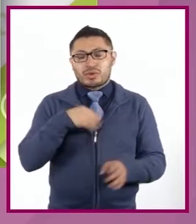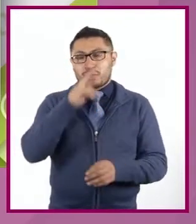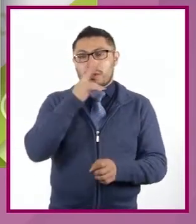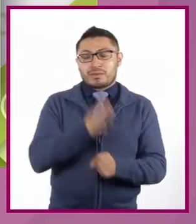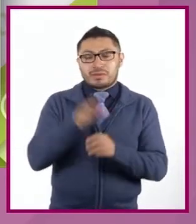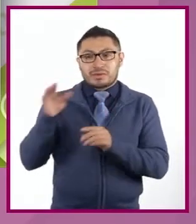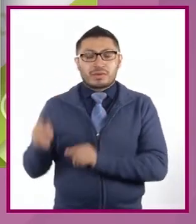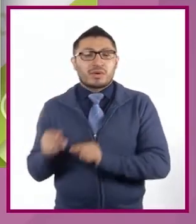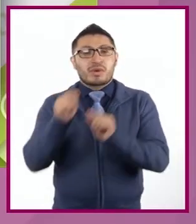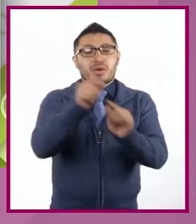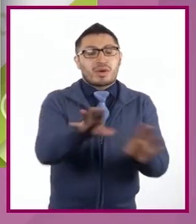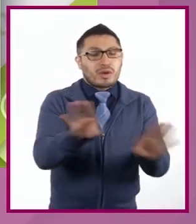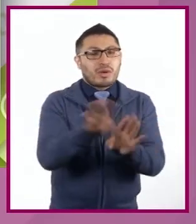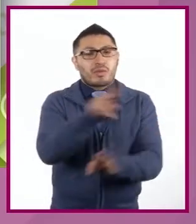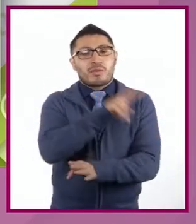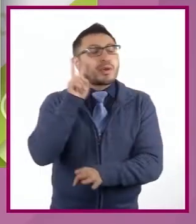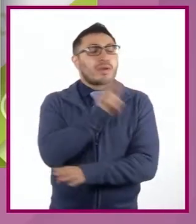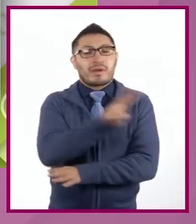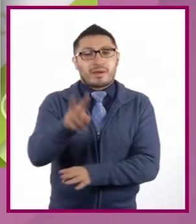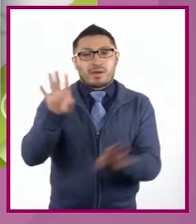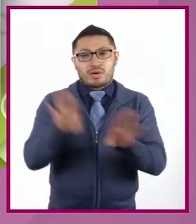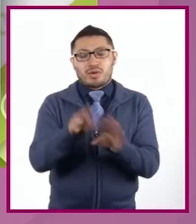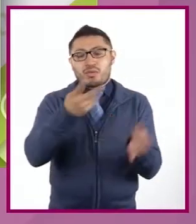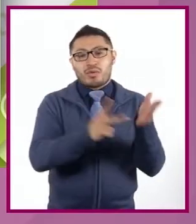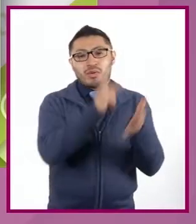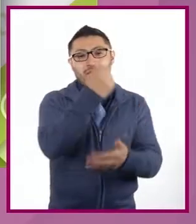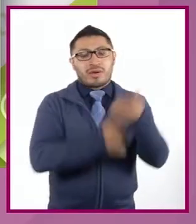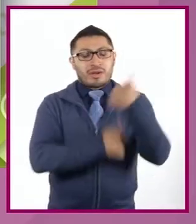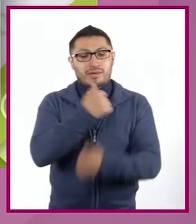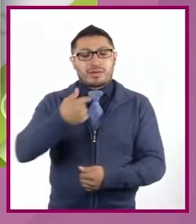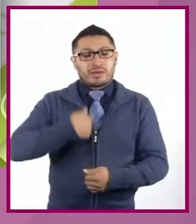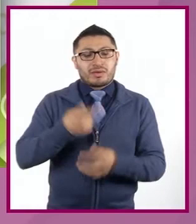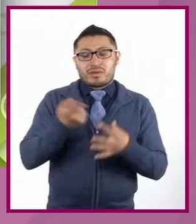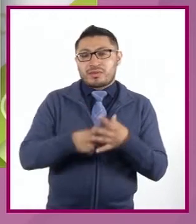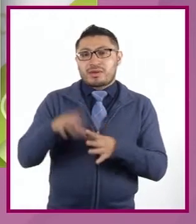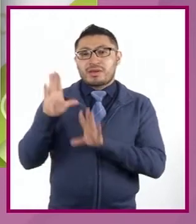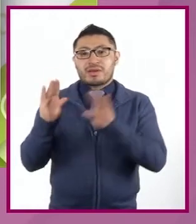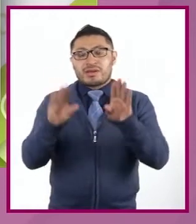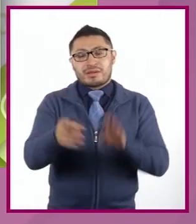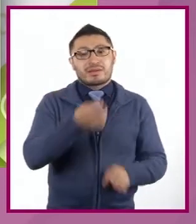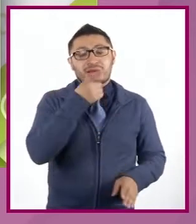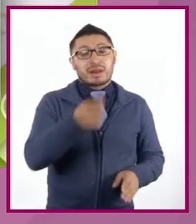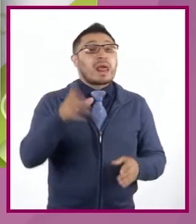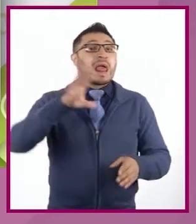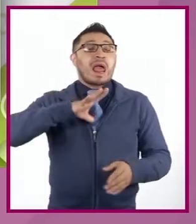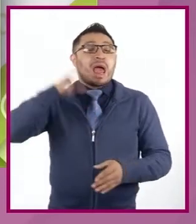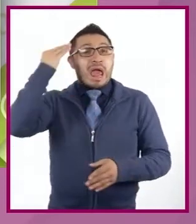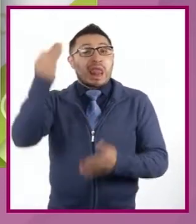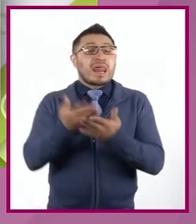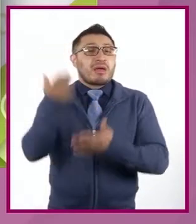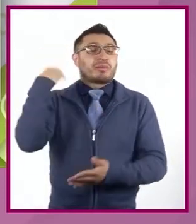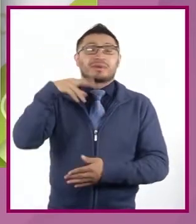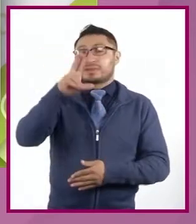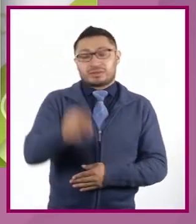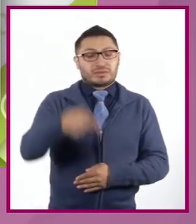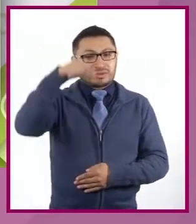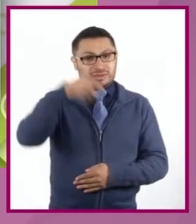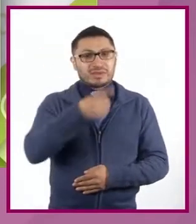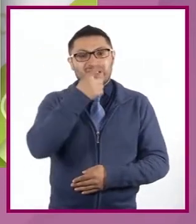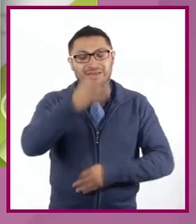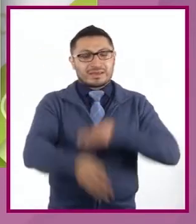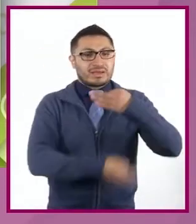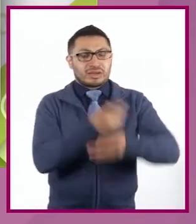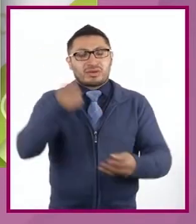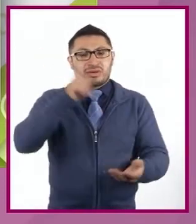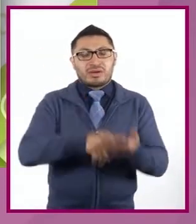las plantas compiten entre ellas. No comenzaré a decirles había una vez, pues aquí diremos Todo ocurre en un